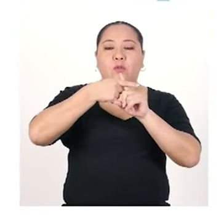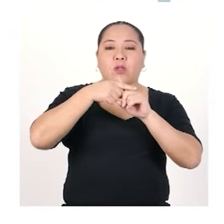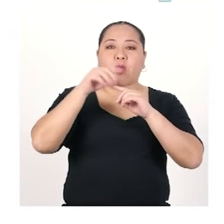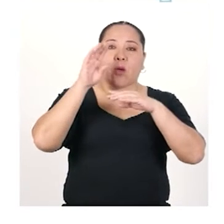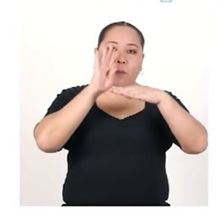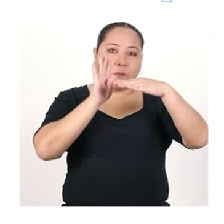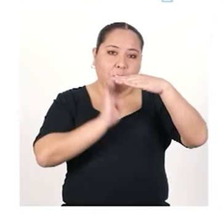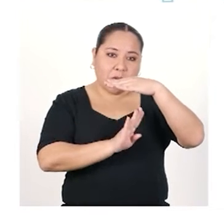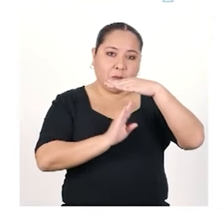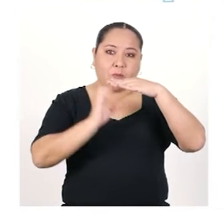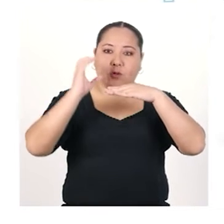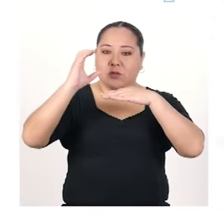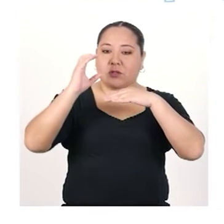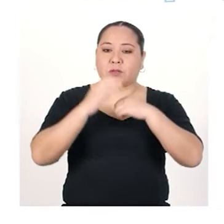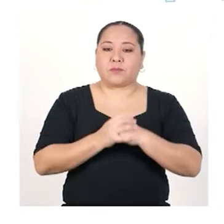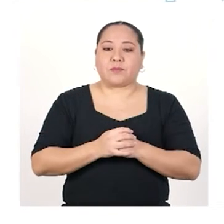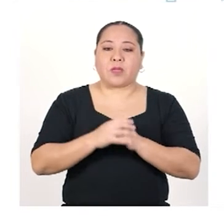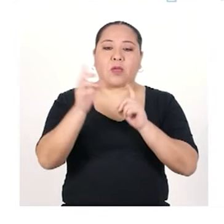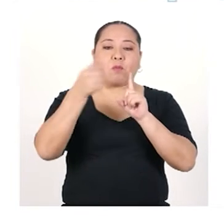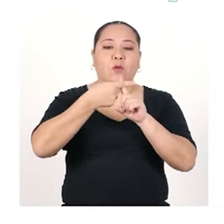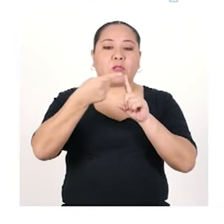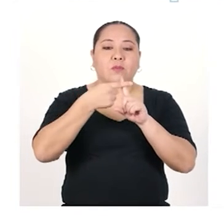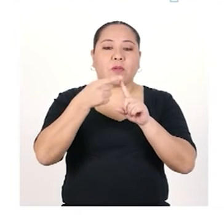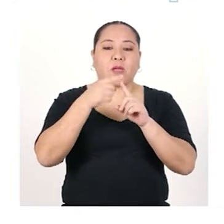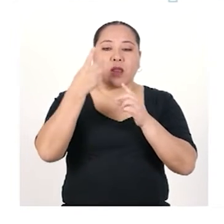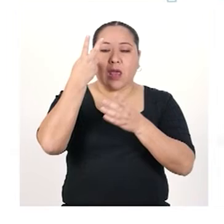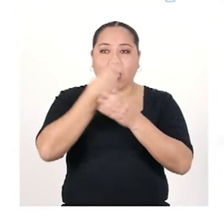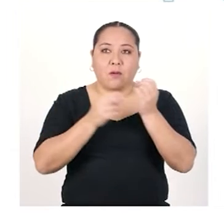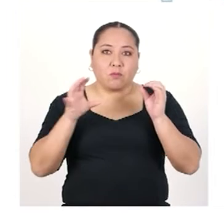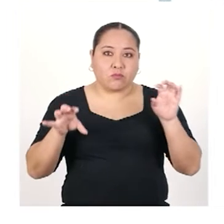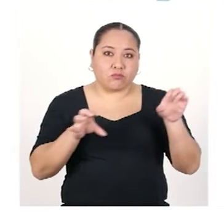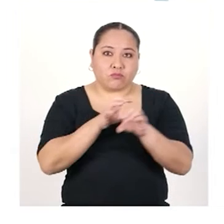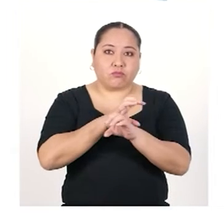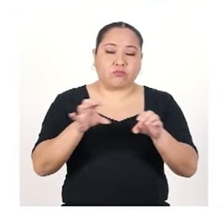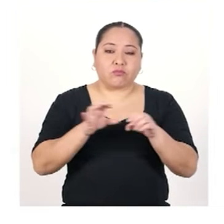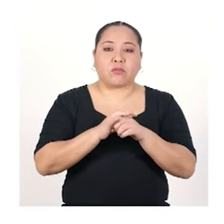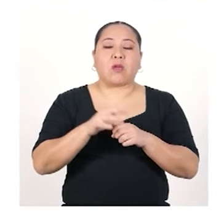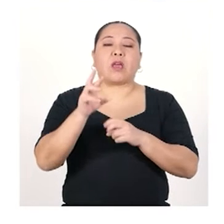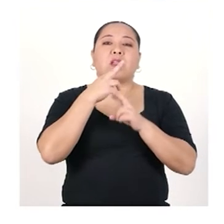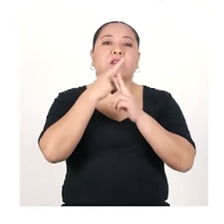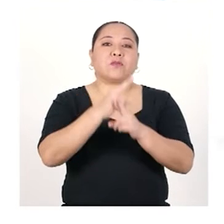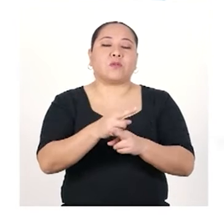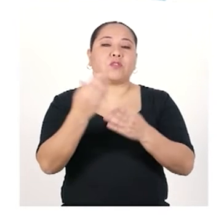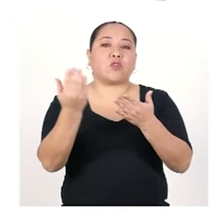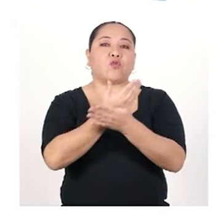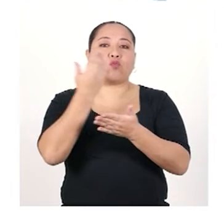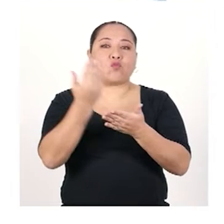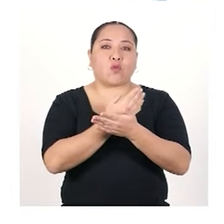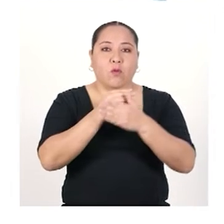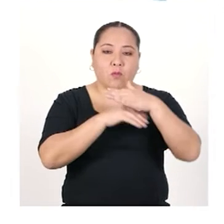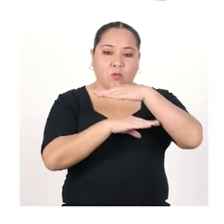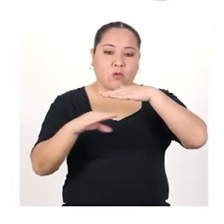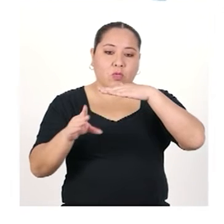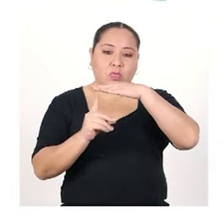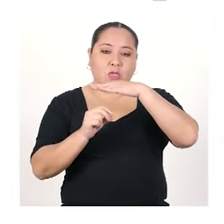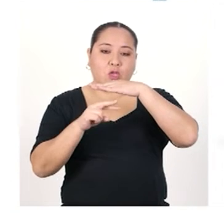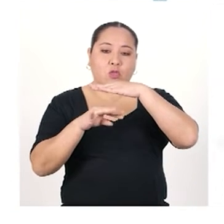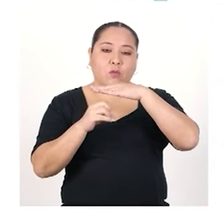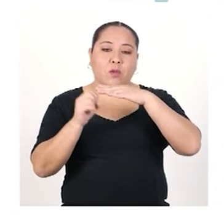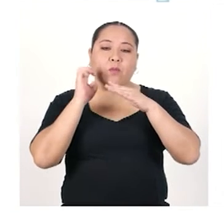o restarlo por B por C. Y multiplicar ambos denominadores que darán como resultado el nuevo